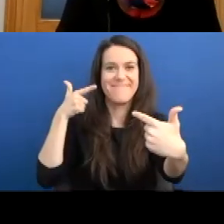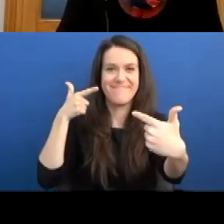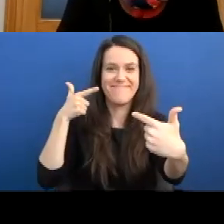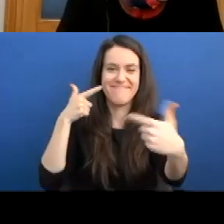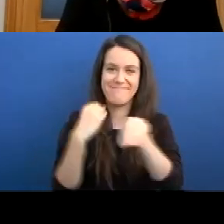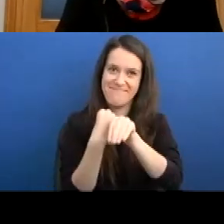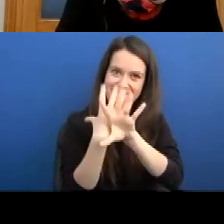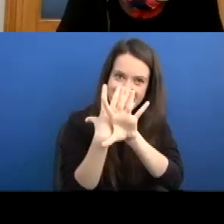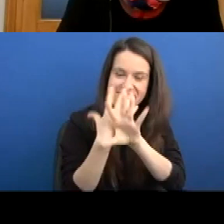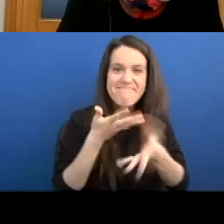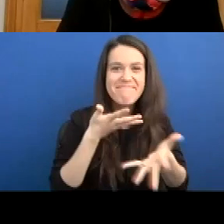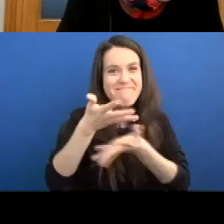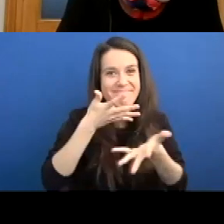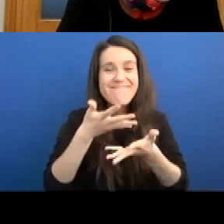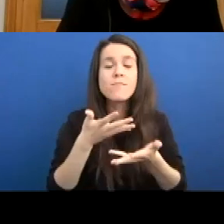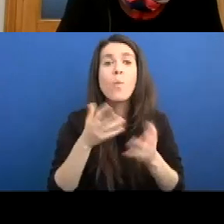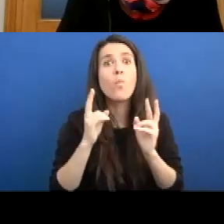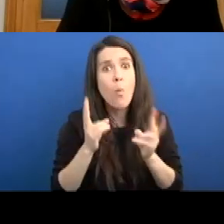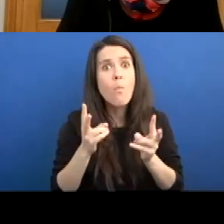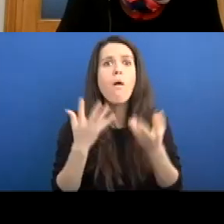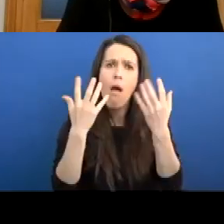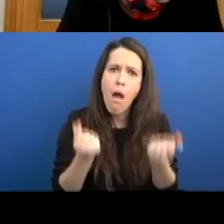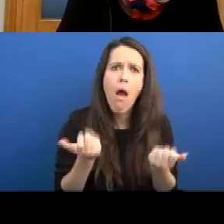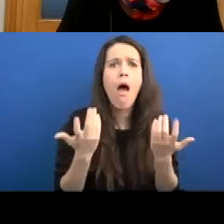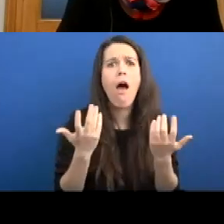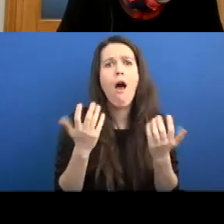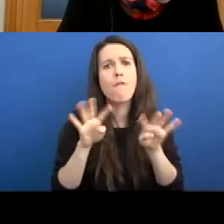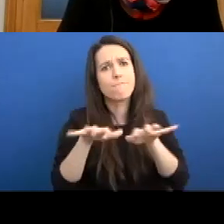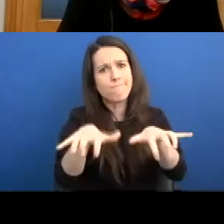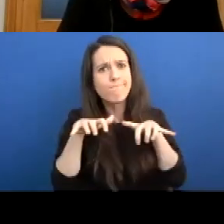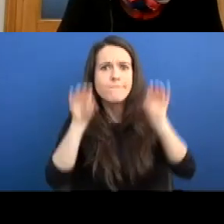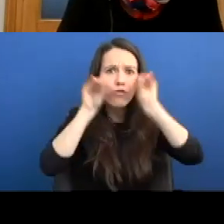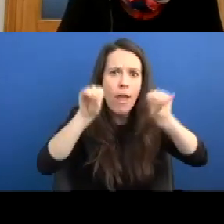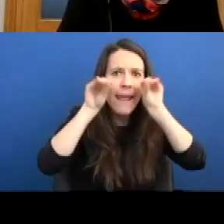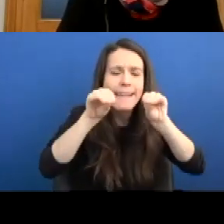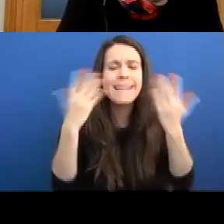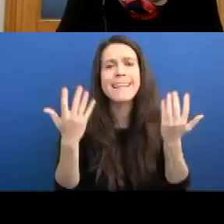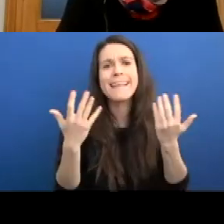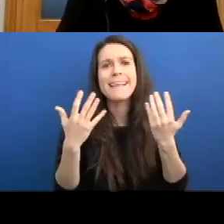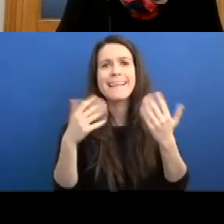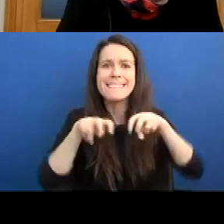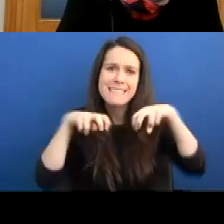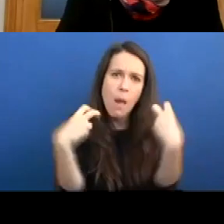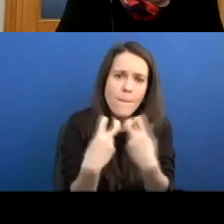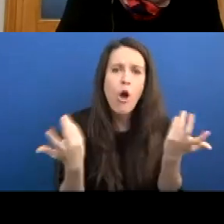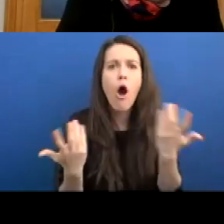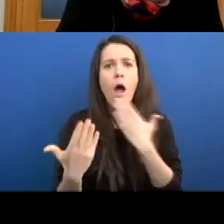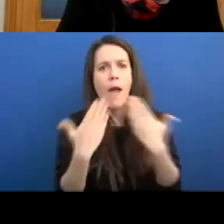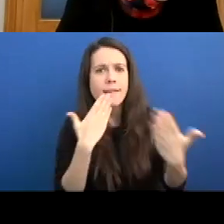en línea. Por lo general tenemos actividades presenciales, tenemos seminarios con formadores,